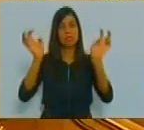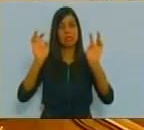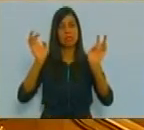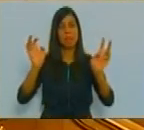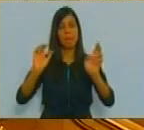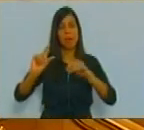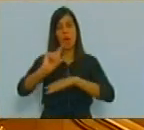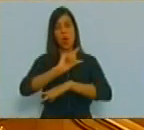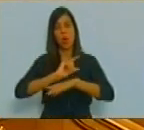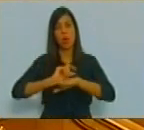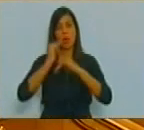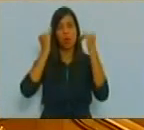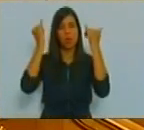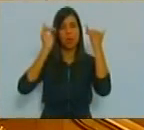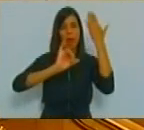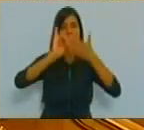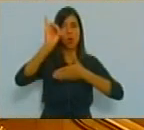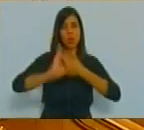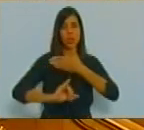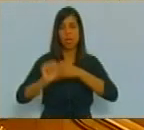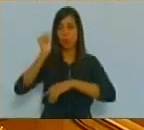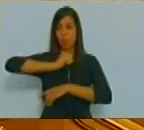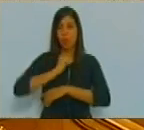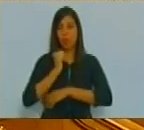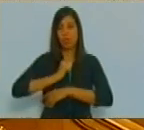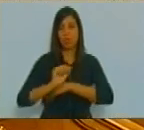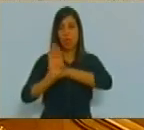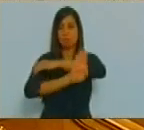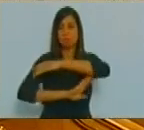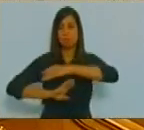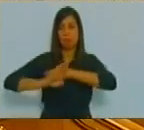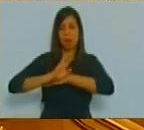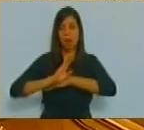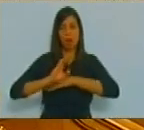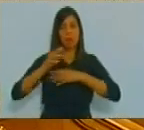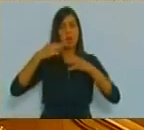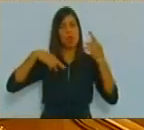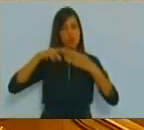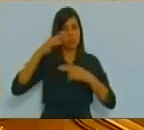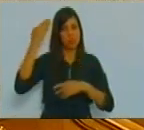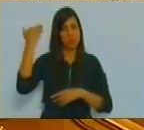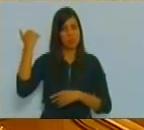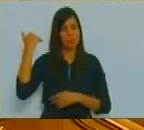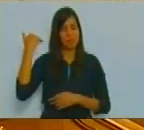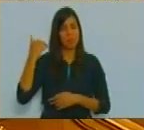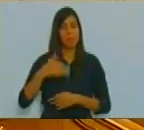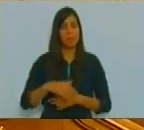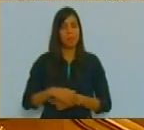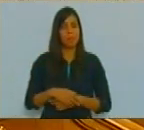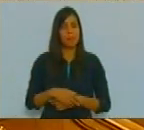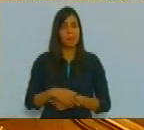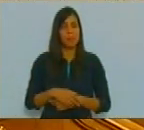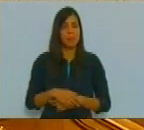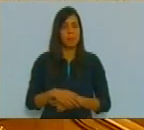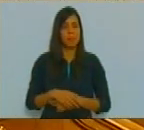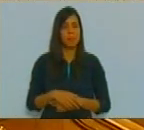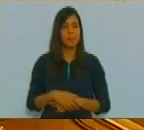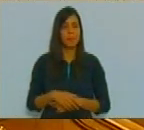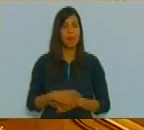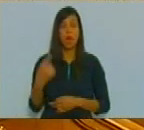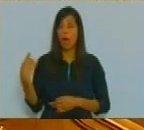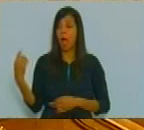seguridad en la revolución bolivariana cuando veníamos hacia la constituyente hasta hacia el salón